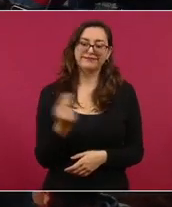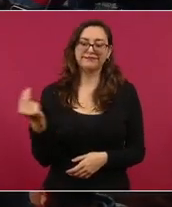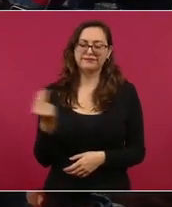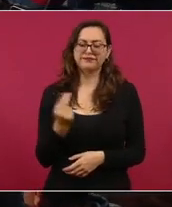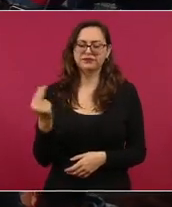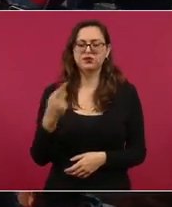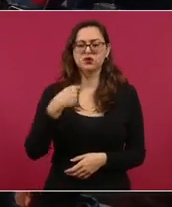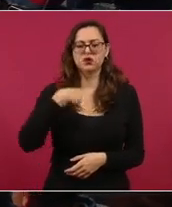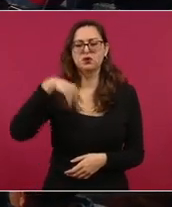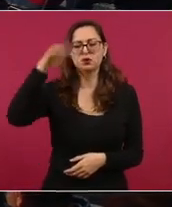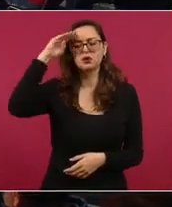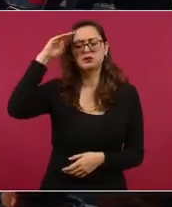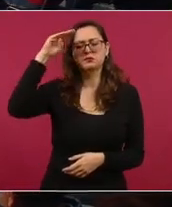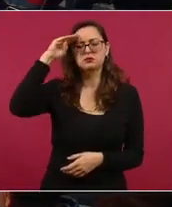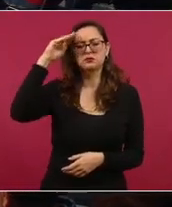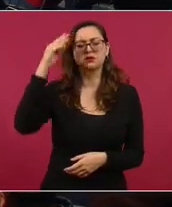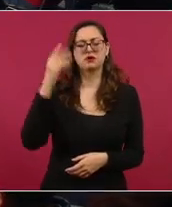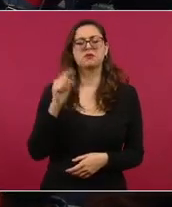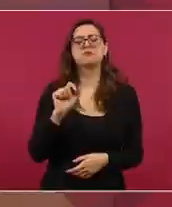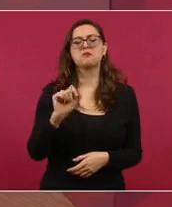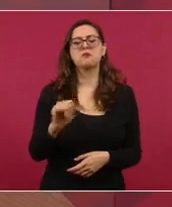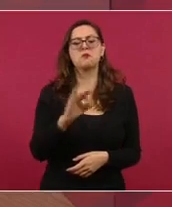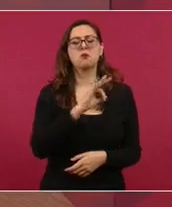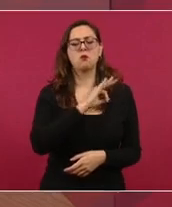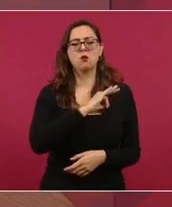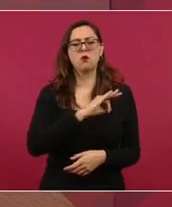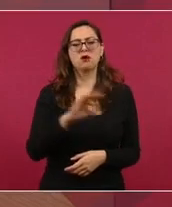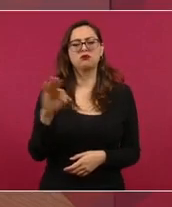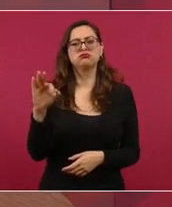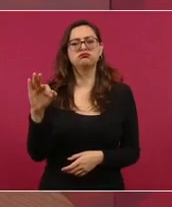podrían los dueños de los clubes